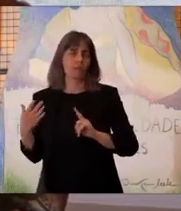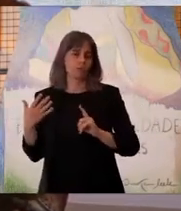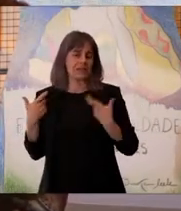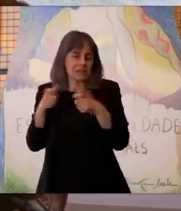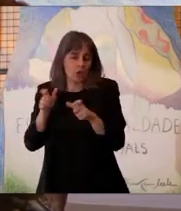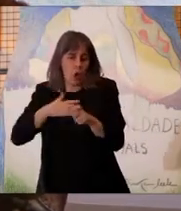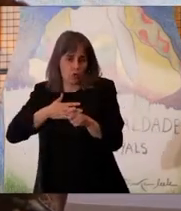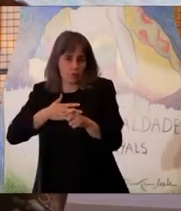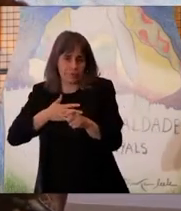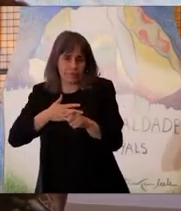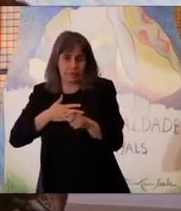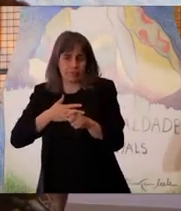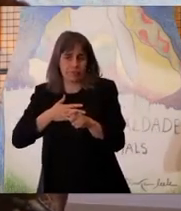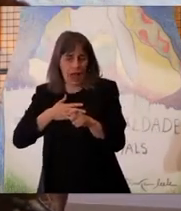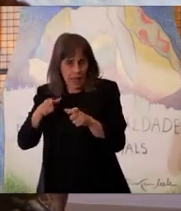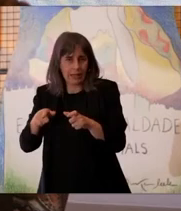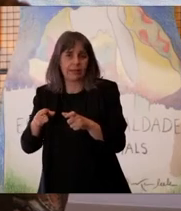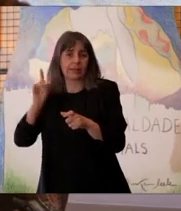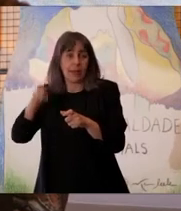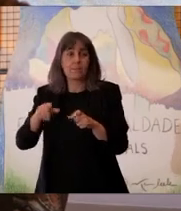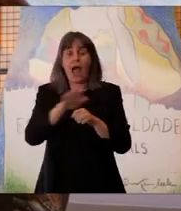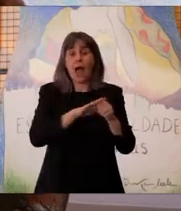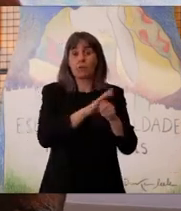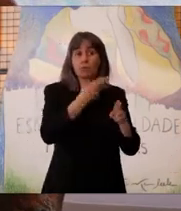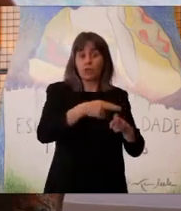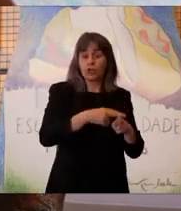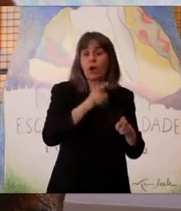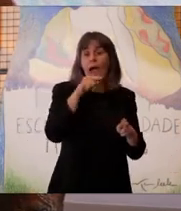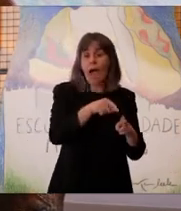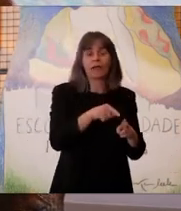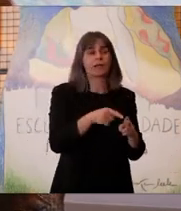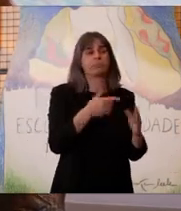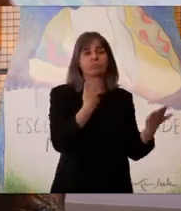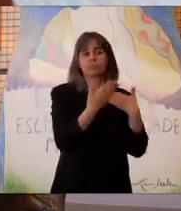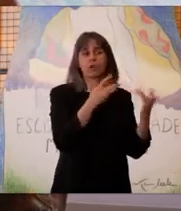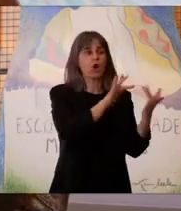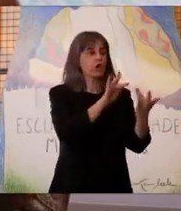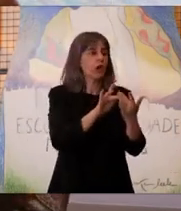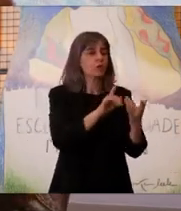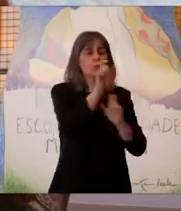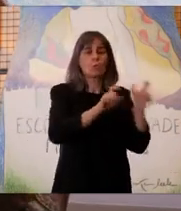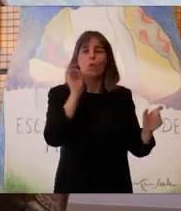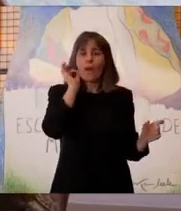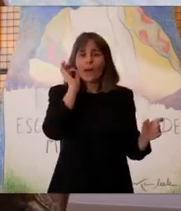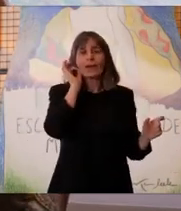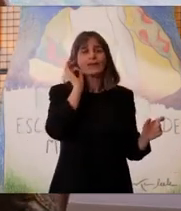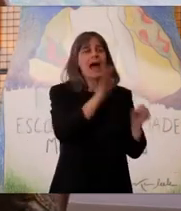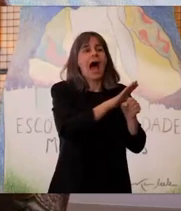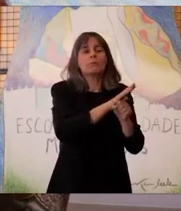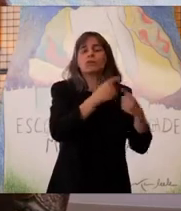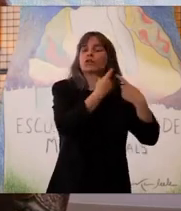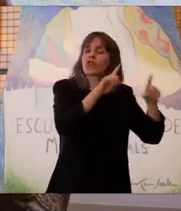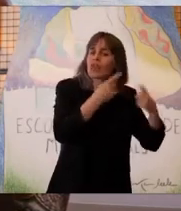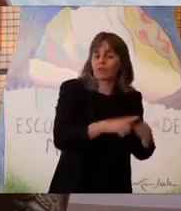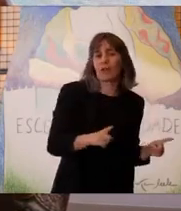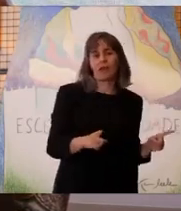estás más en el ámbito político evidentemente tratas cotidianamente con mujeres de otros partidos de otros ámbitos muy diferentes y en las